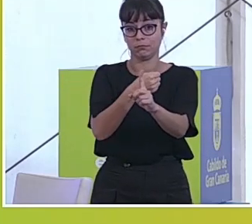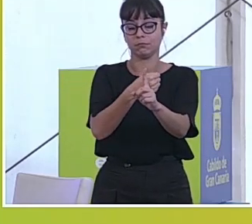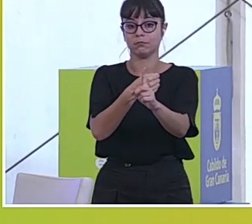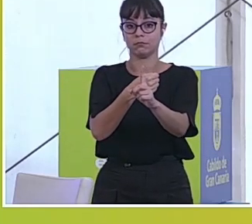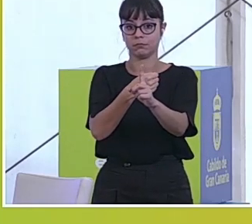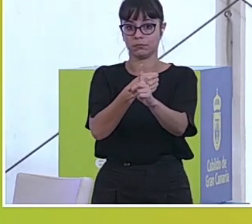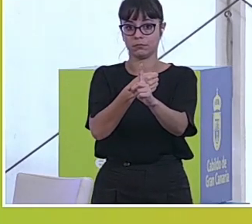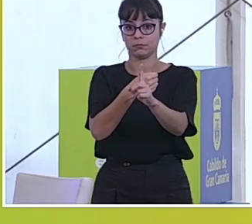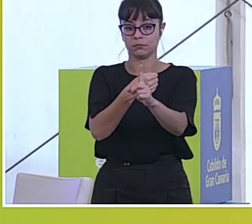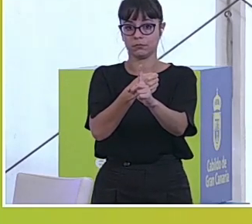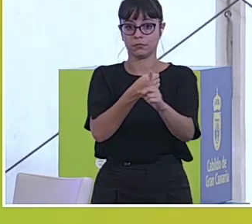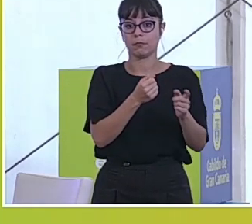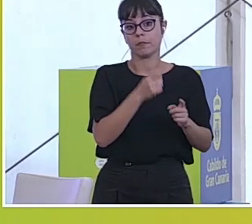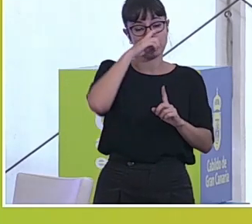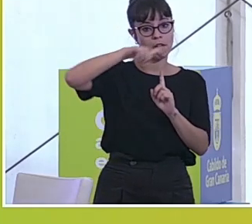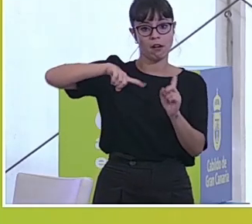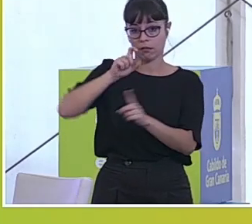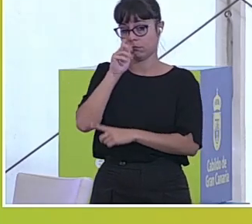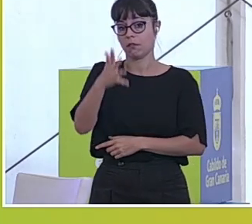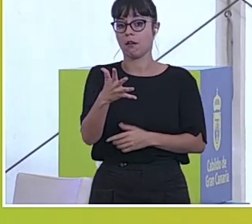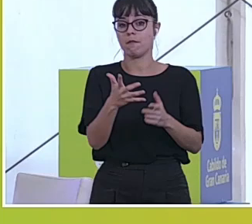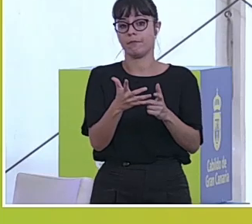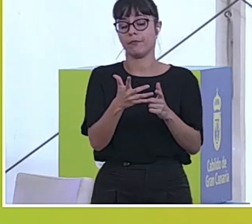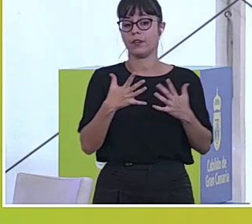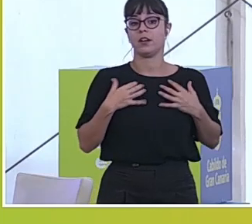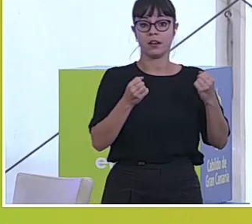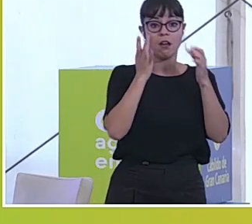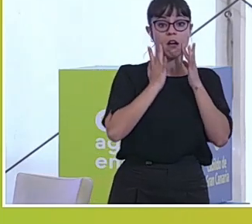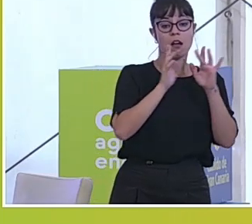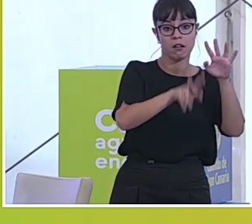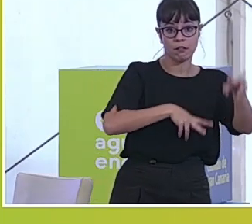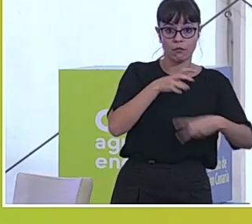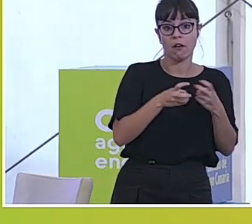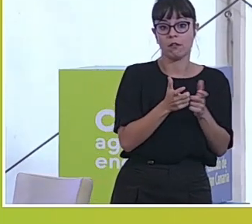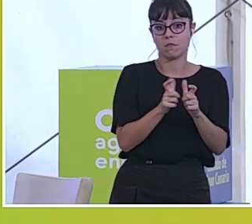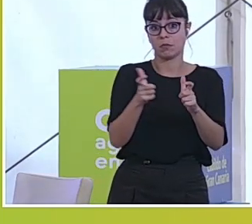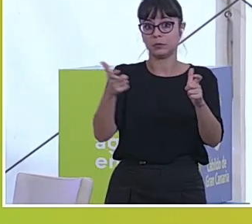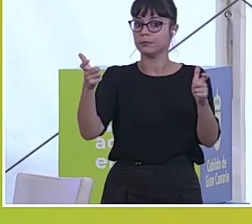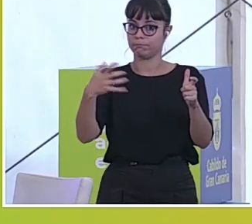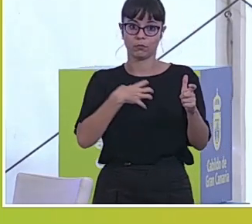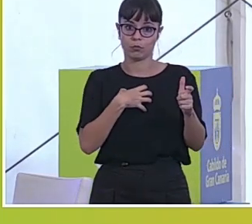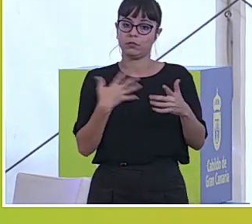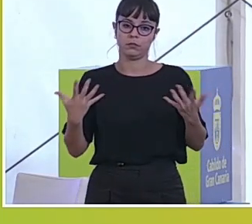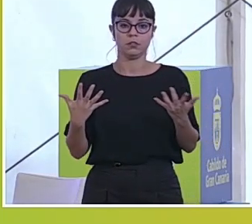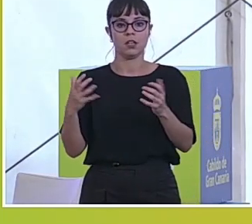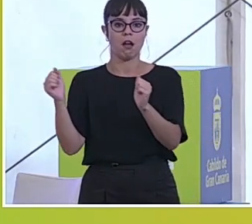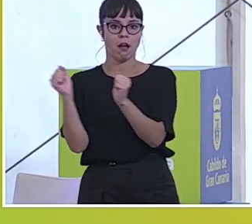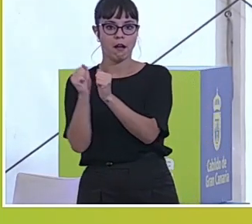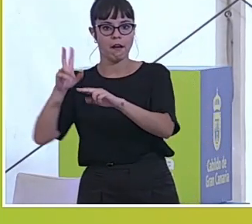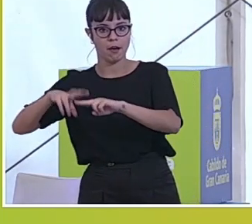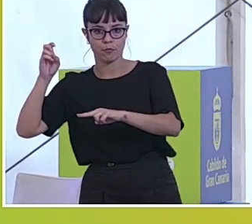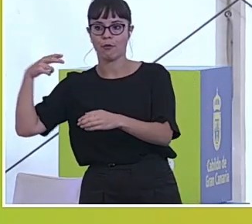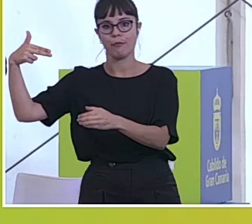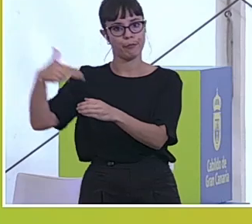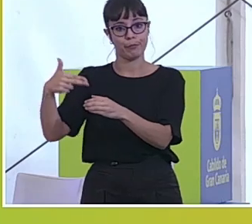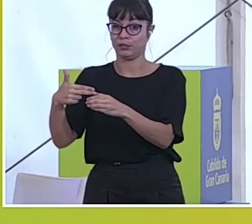ir paso a paso, ir aumentando las renovables, pues la descarbonización no será posible. Entonces, hay que ir fomentando a todos los niveles, tanto desde el punto